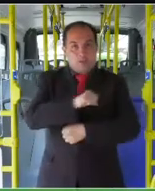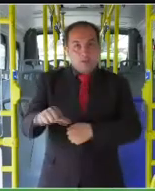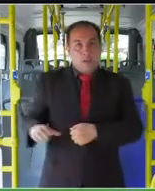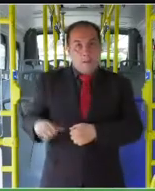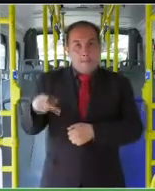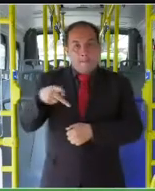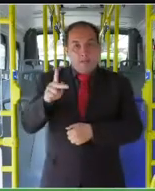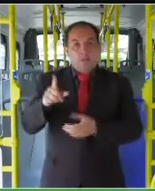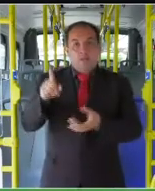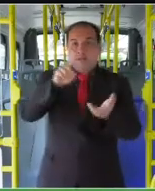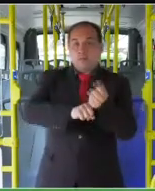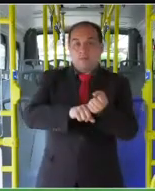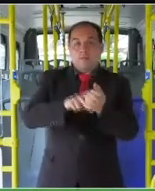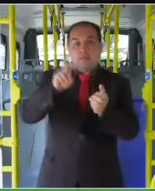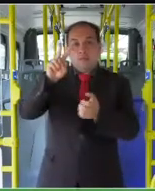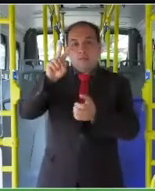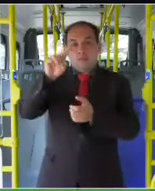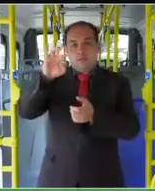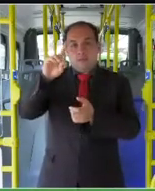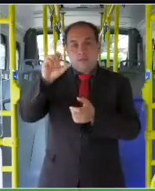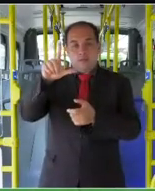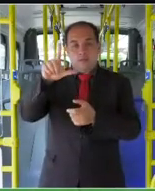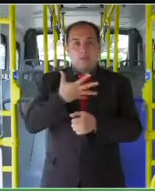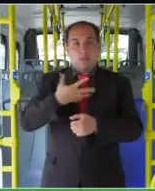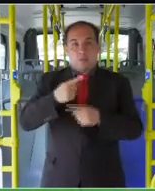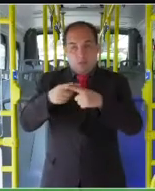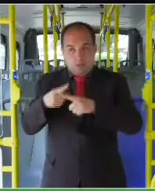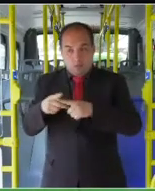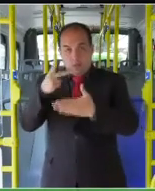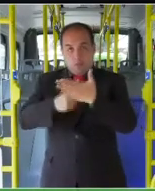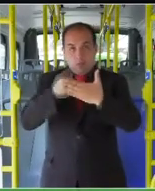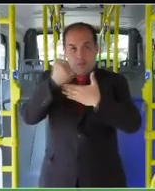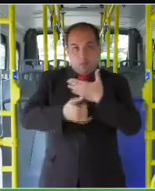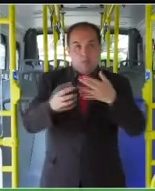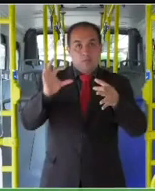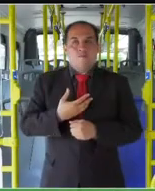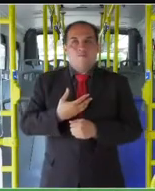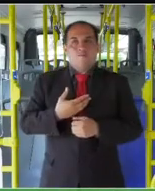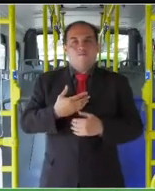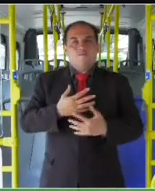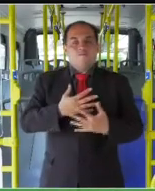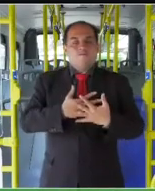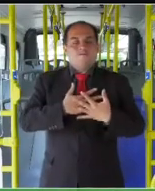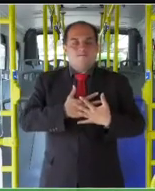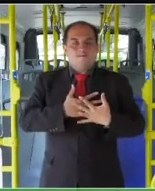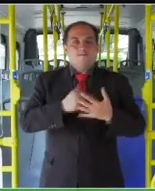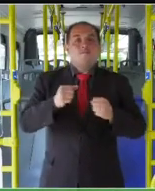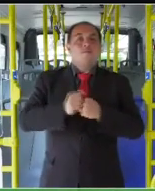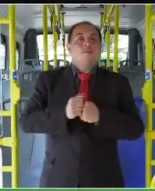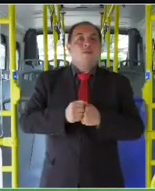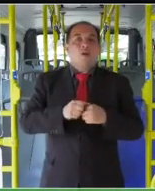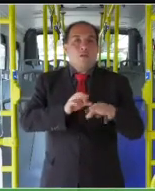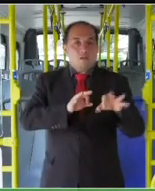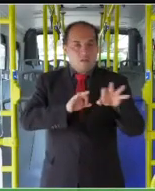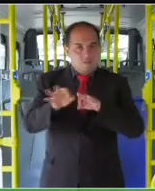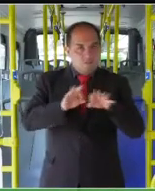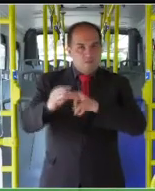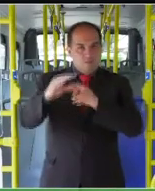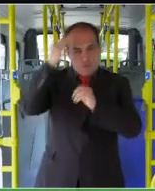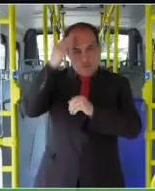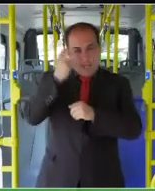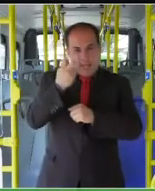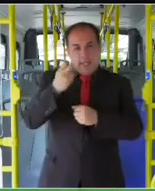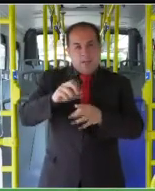pero en particular con Vidal. Tenemos varios proyectos conjuntos, entre otros a este programa estratégico de